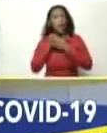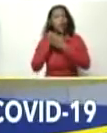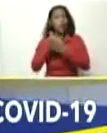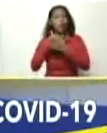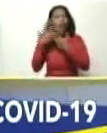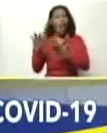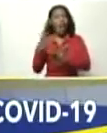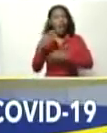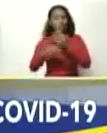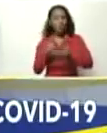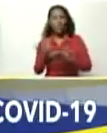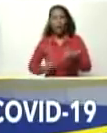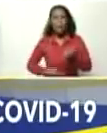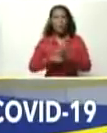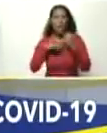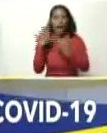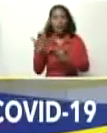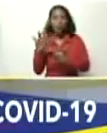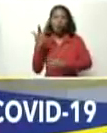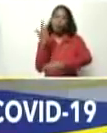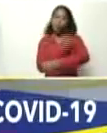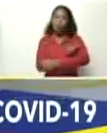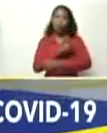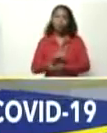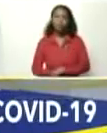eso? ¿Qué contribuye a esto?